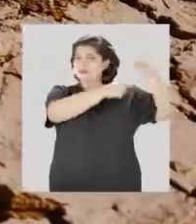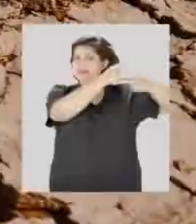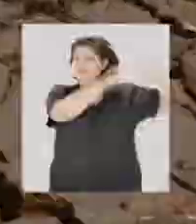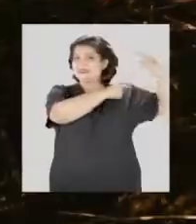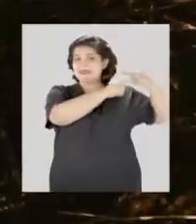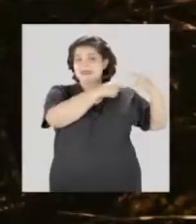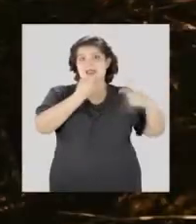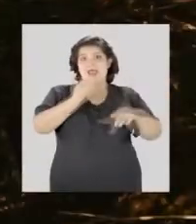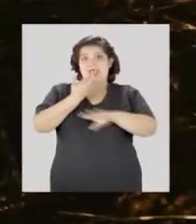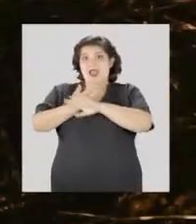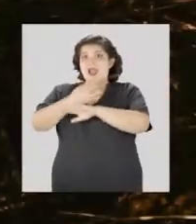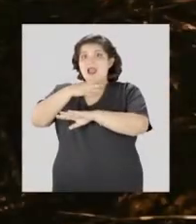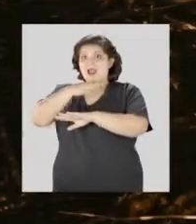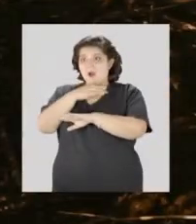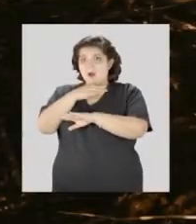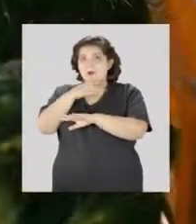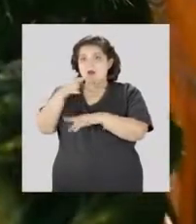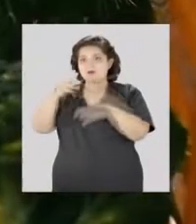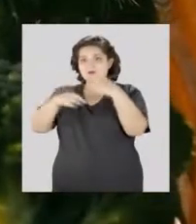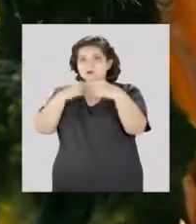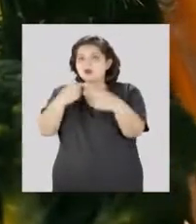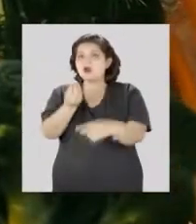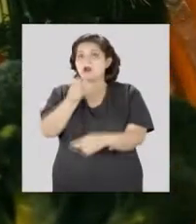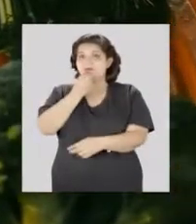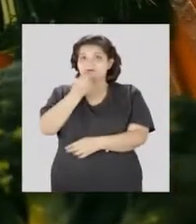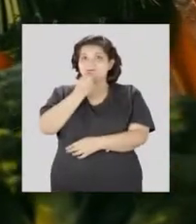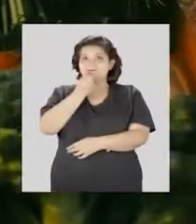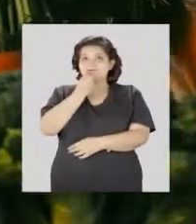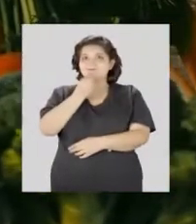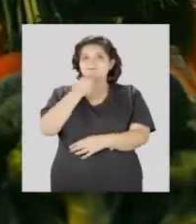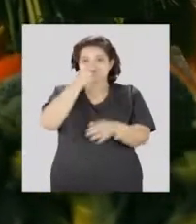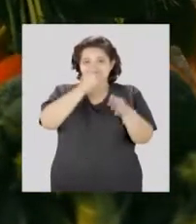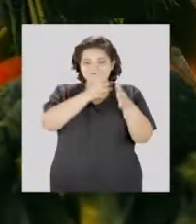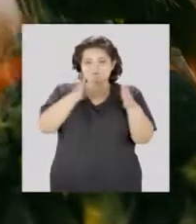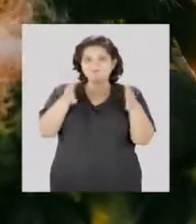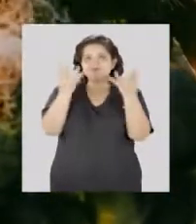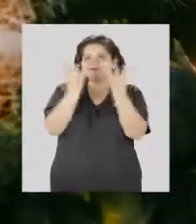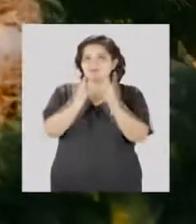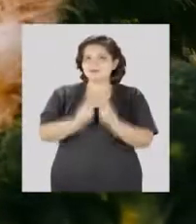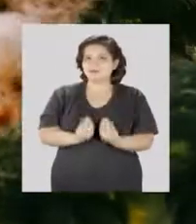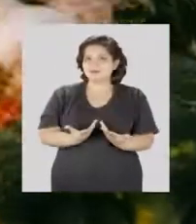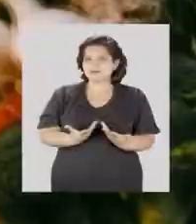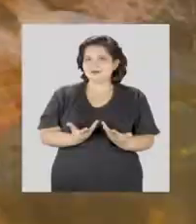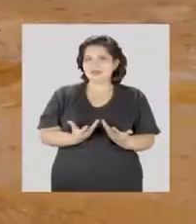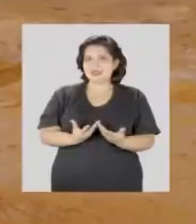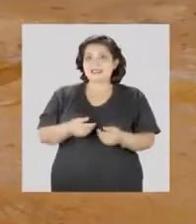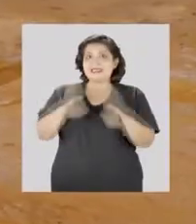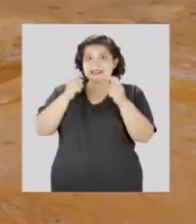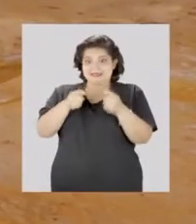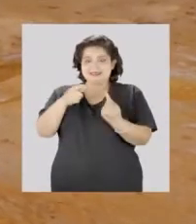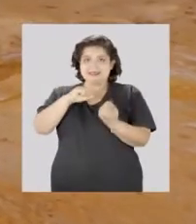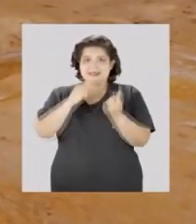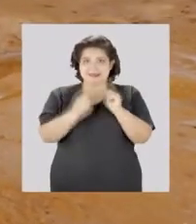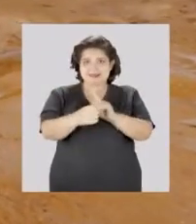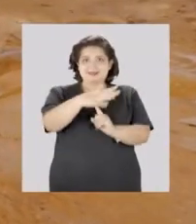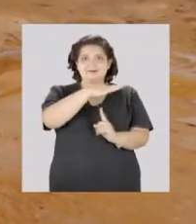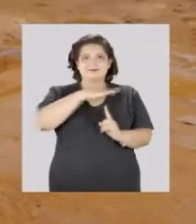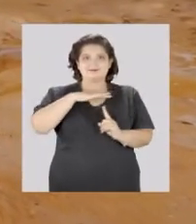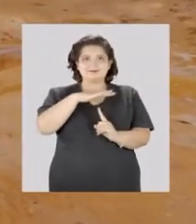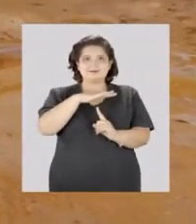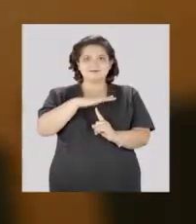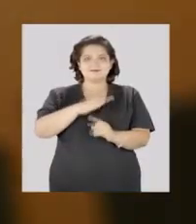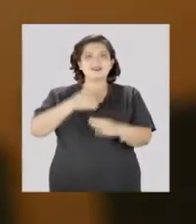duras de su historia, y la disponibilidad de agua para la producción de alimentos será cada vez menor. Revirtamos juntos